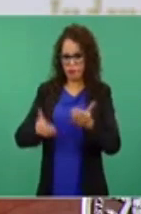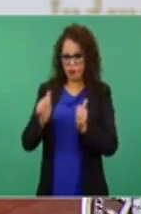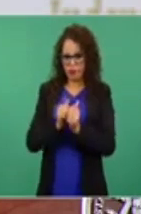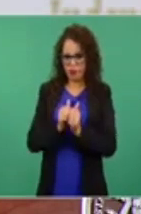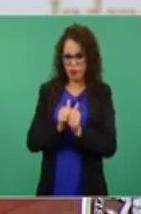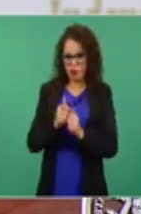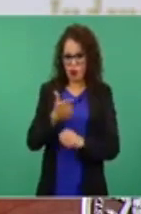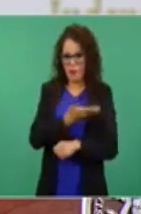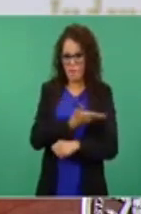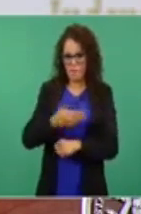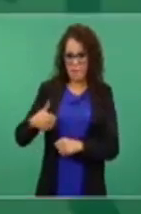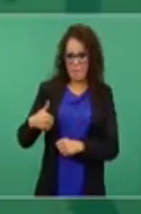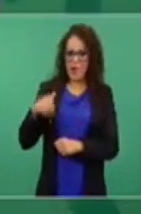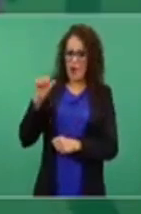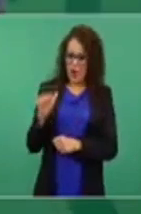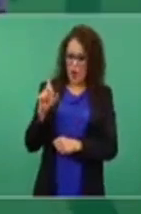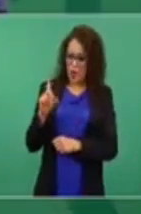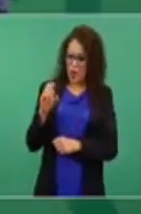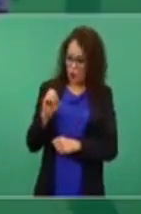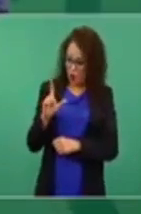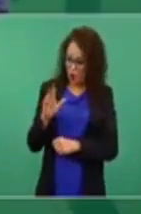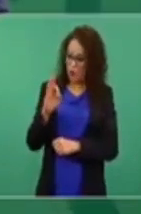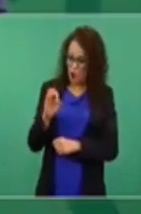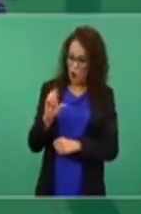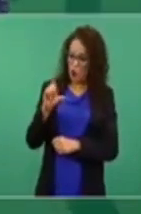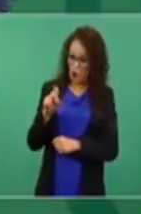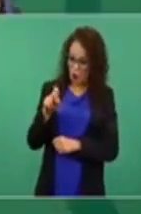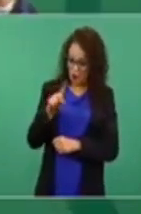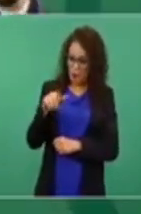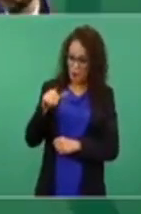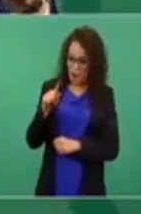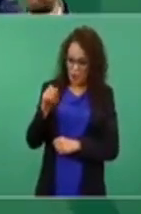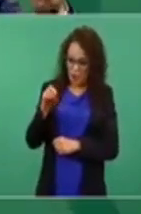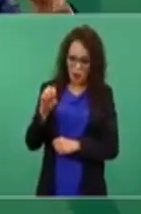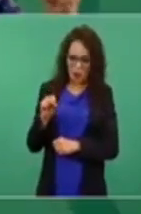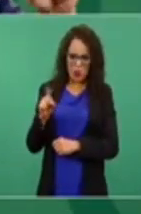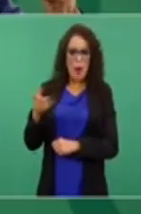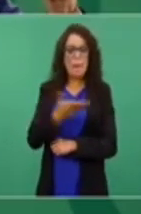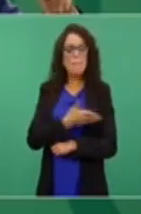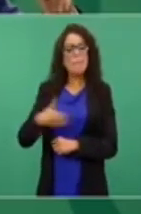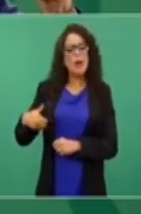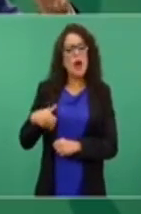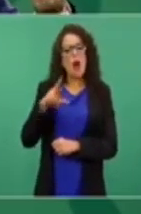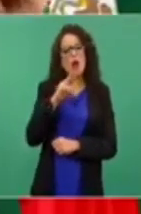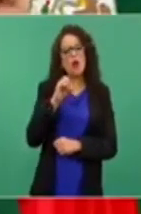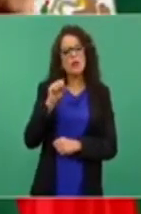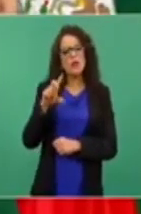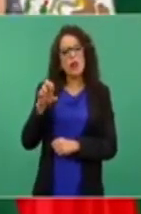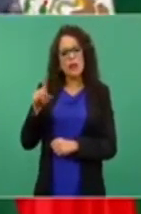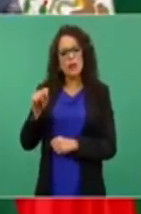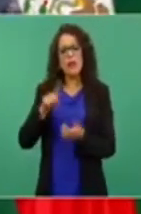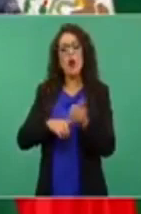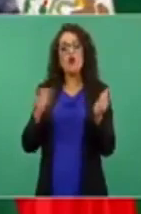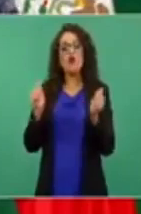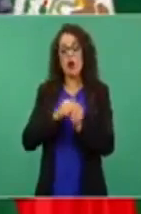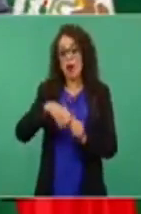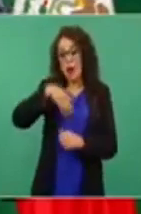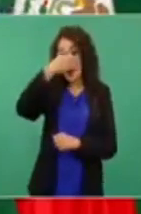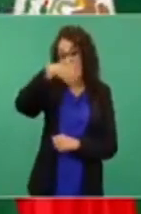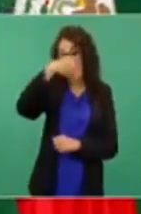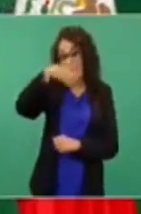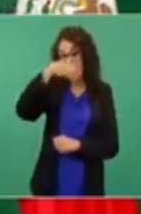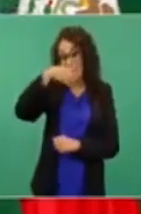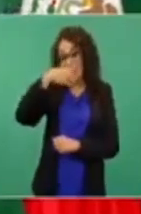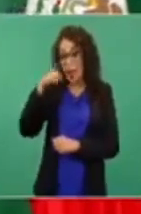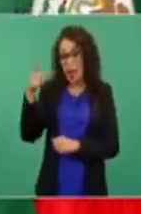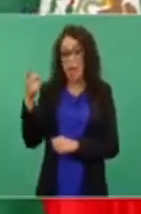con el presidente Adolfo López Mateos. El presidente Roosevelt se entendió bien con el presidente Cárdenas